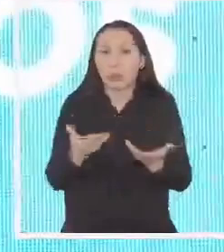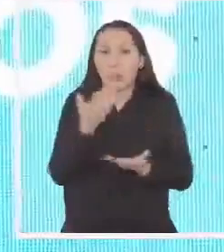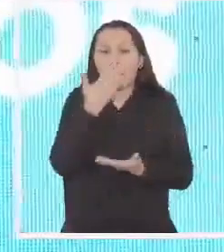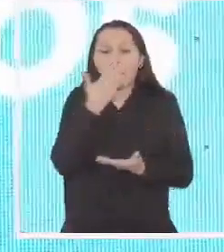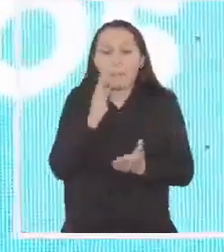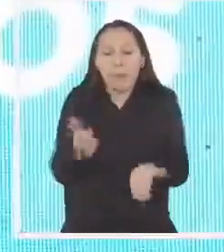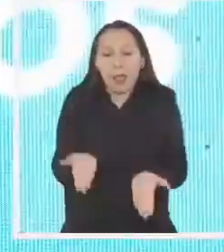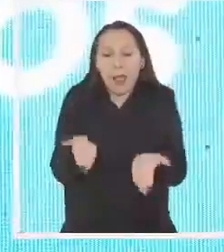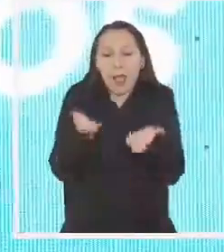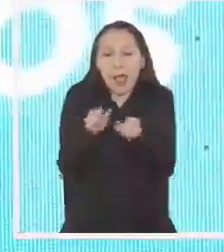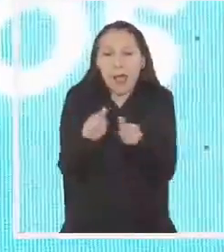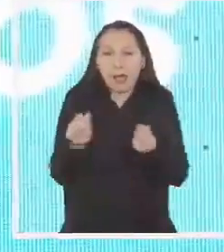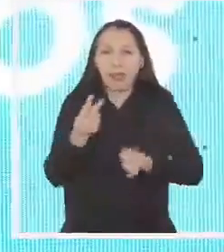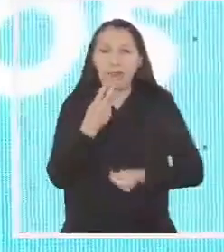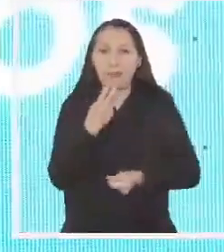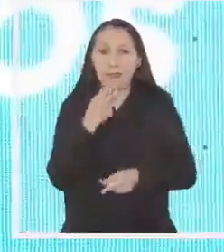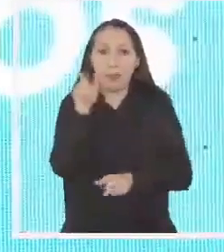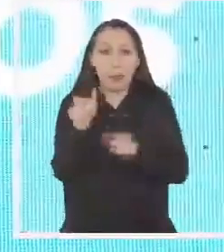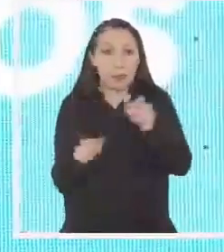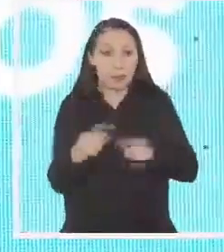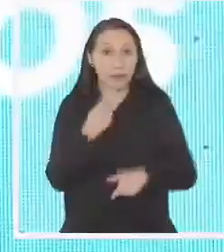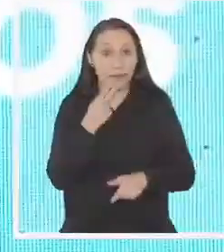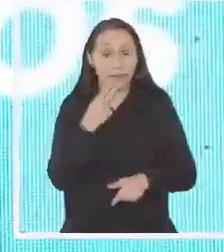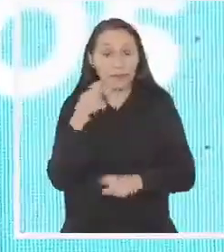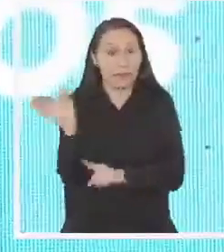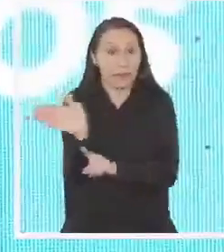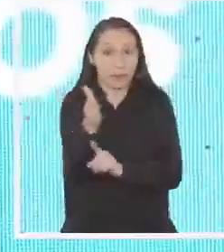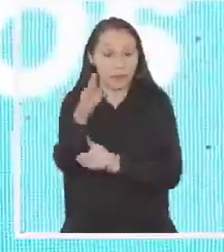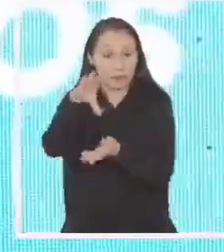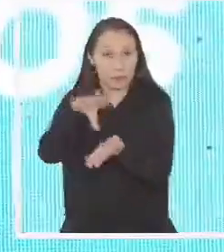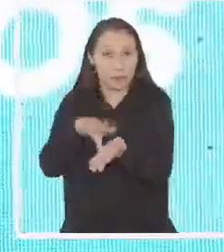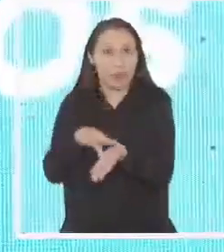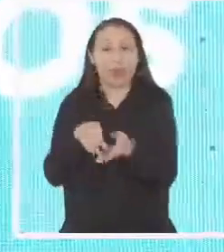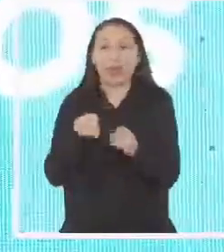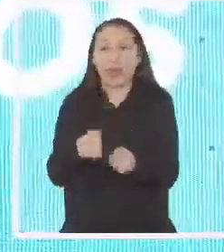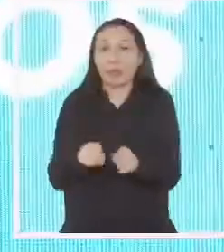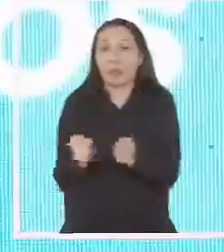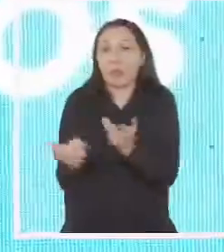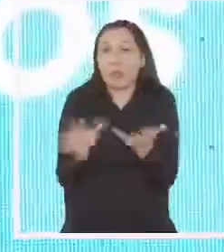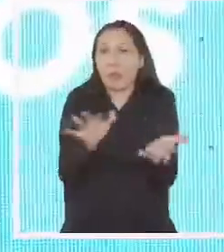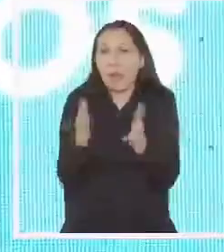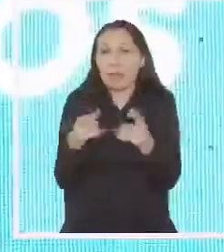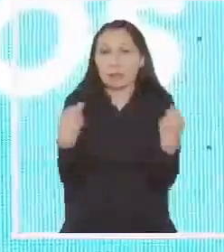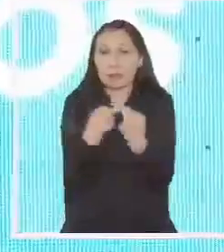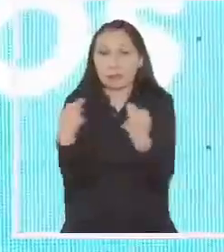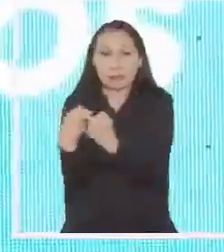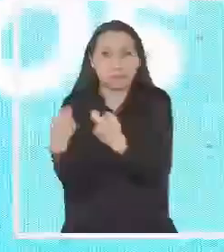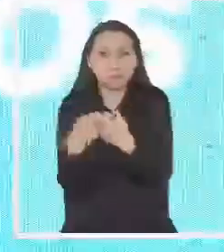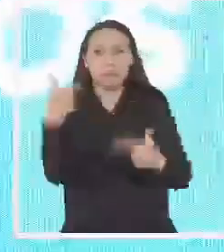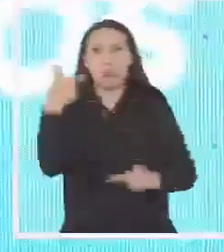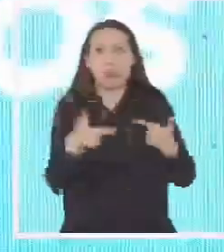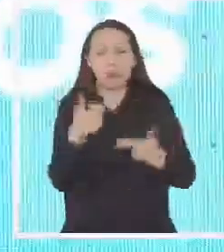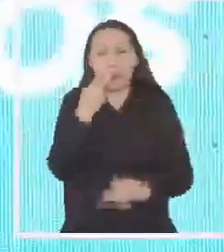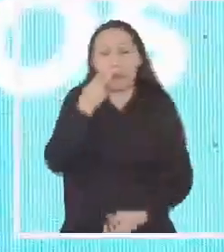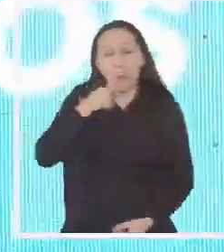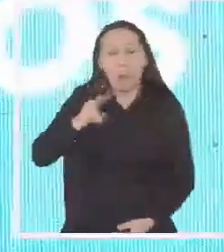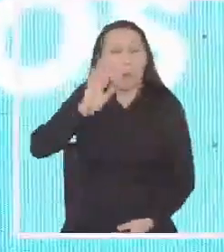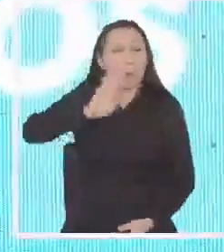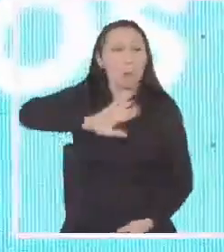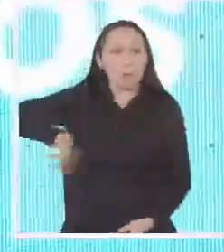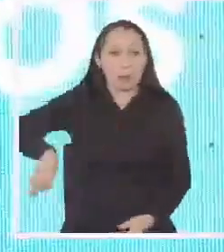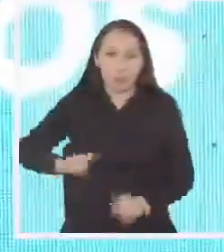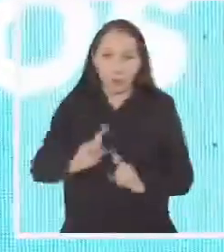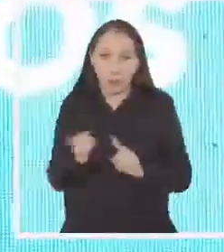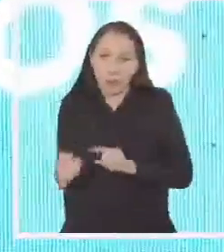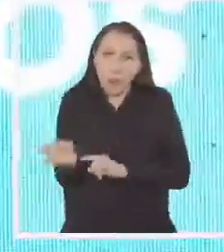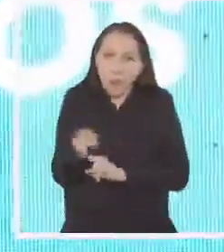la calidad de vida de quienes habitan nuestra patria. Eso pareciera que en las peleas políticas muchas veces se pierde de vista. Si